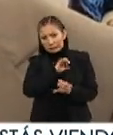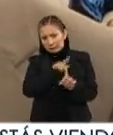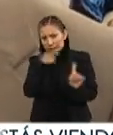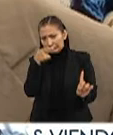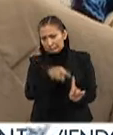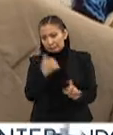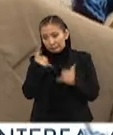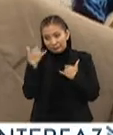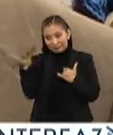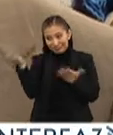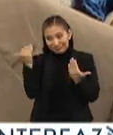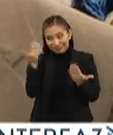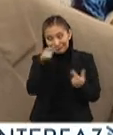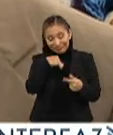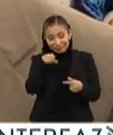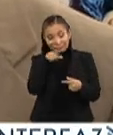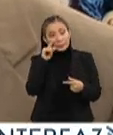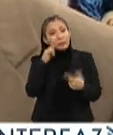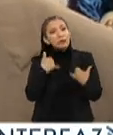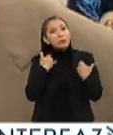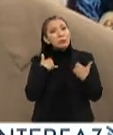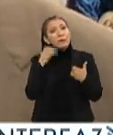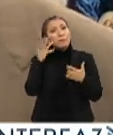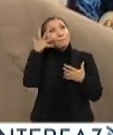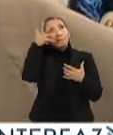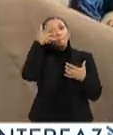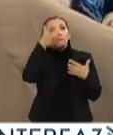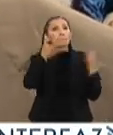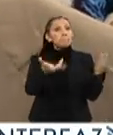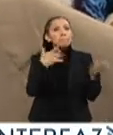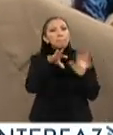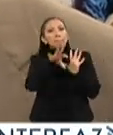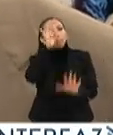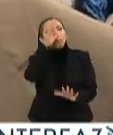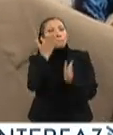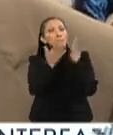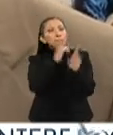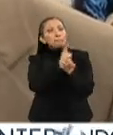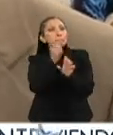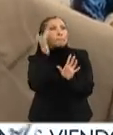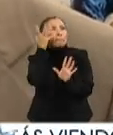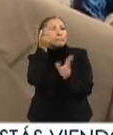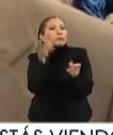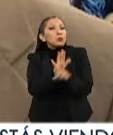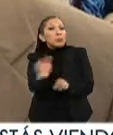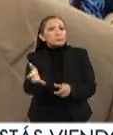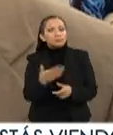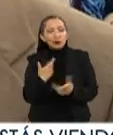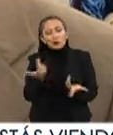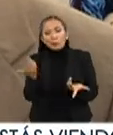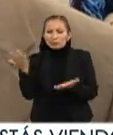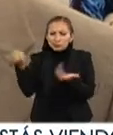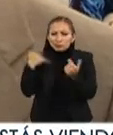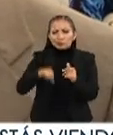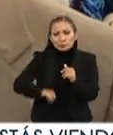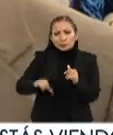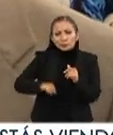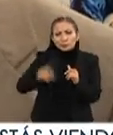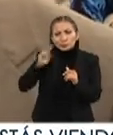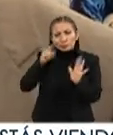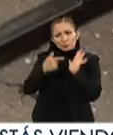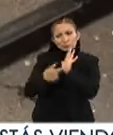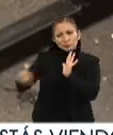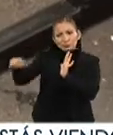especialmente de los jóvenes que van a escoger carrera en un momento dado. Entonces nos interesa mucho